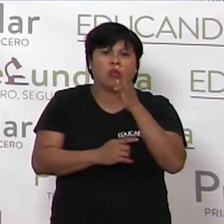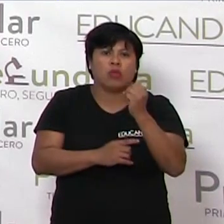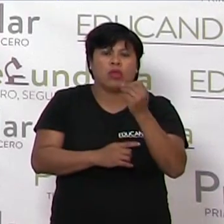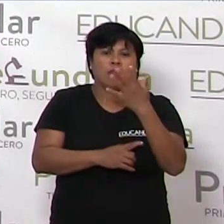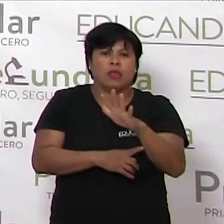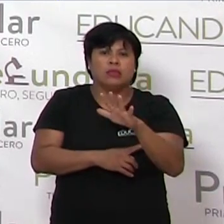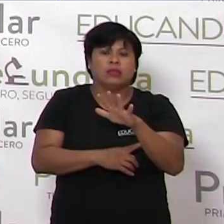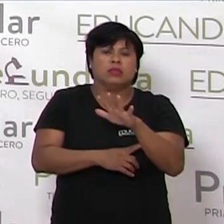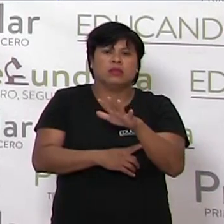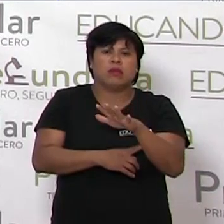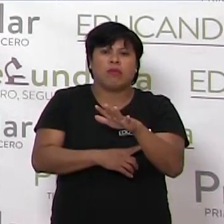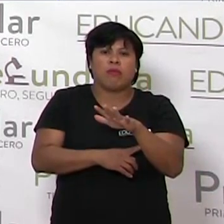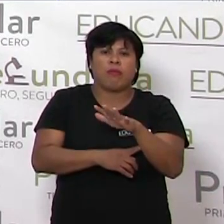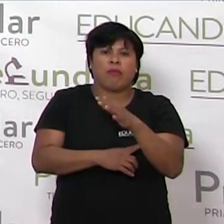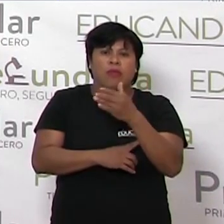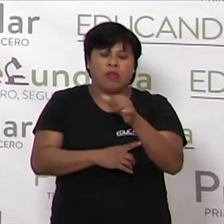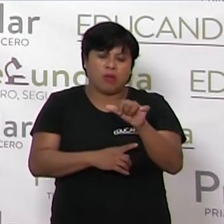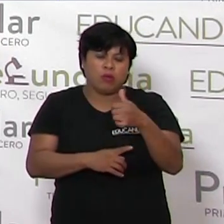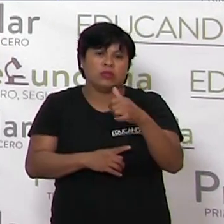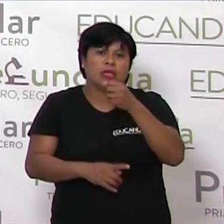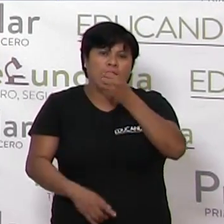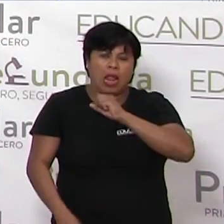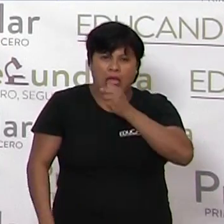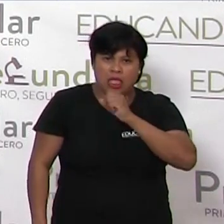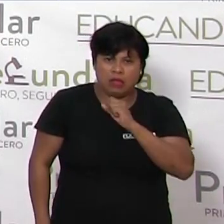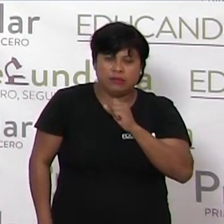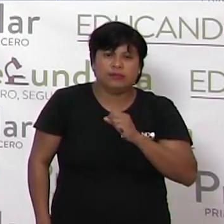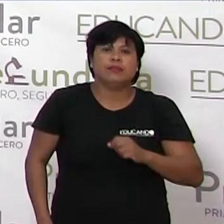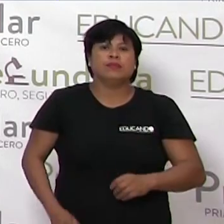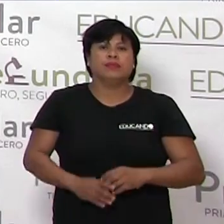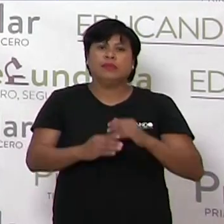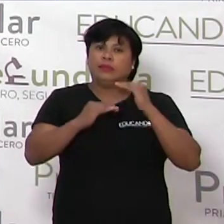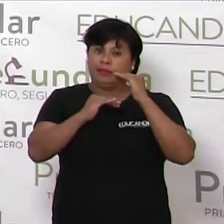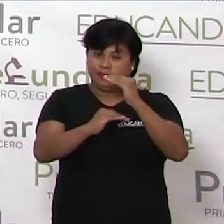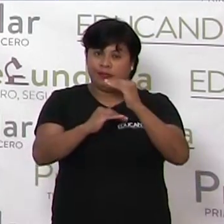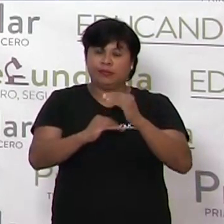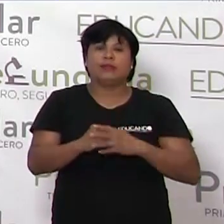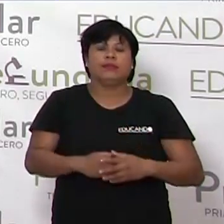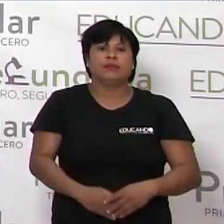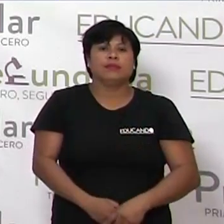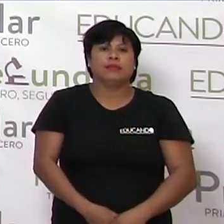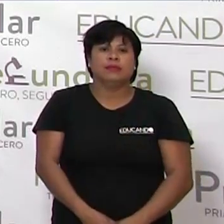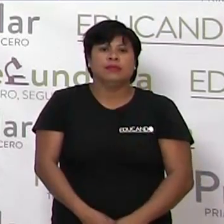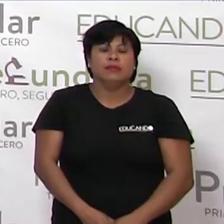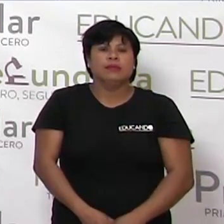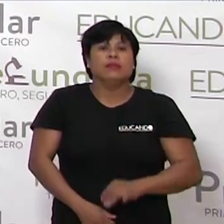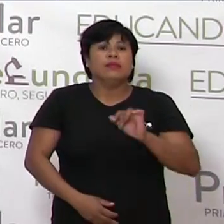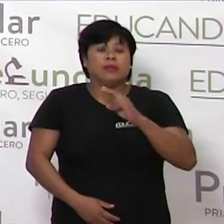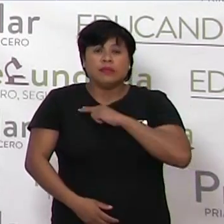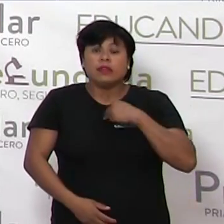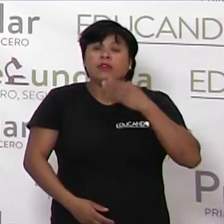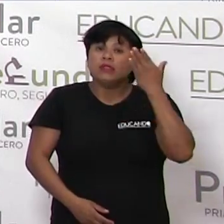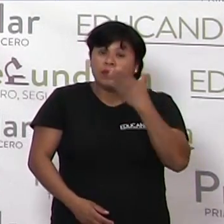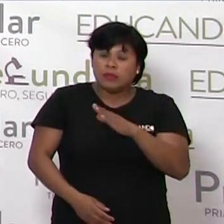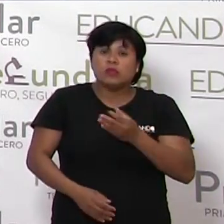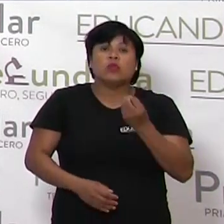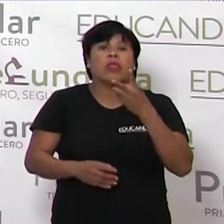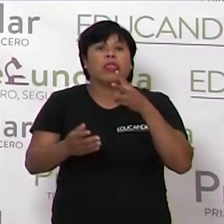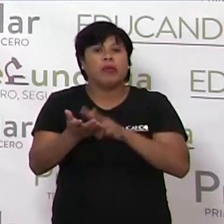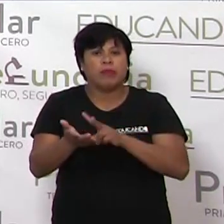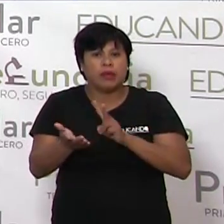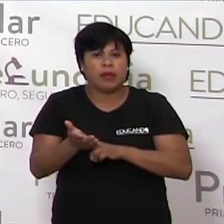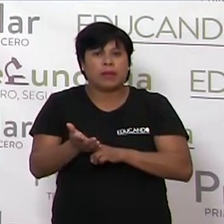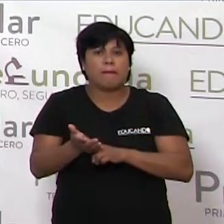8 helados, 9, 10 y 11 helados, hasta acá terminaríamos. Si ya sabemos